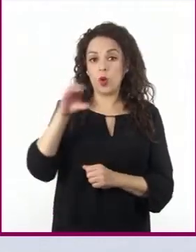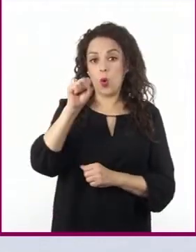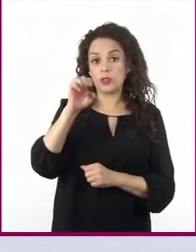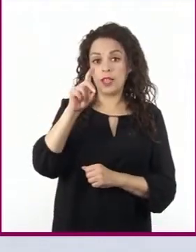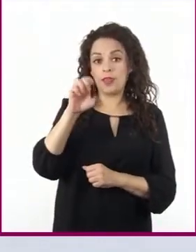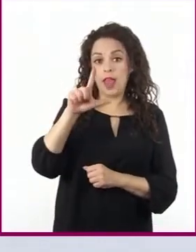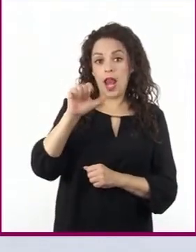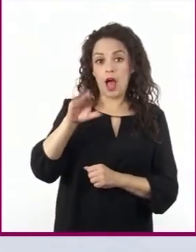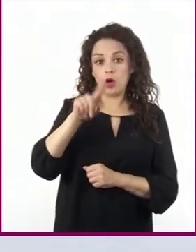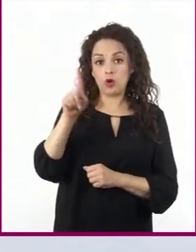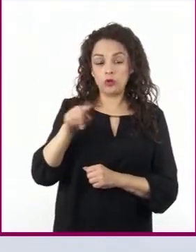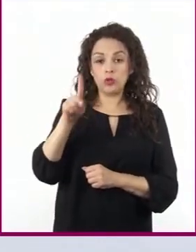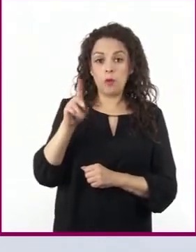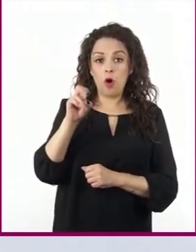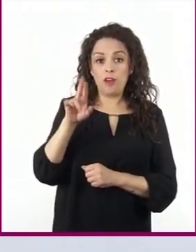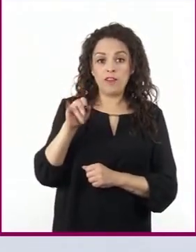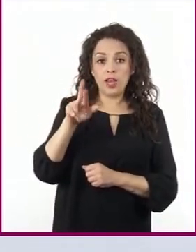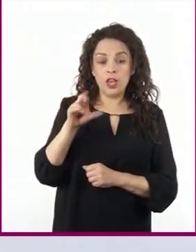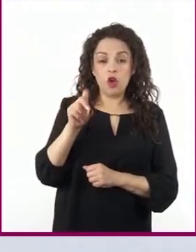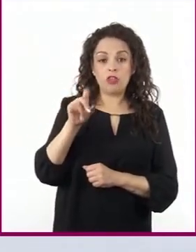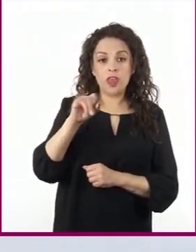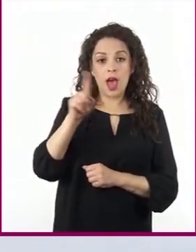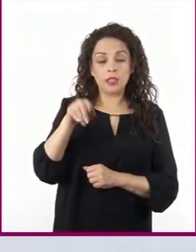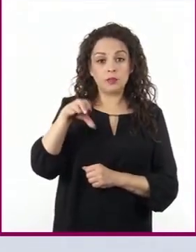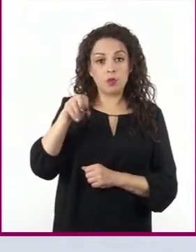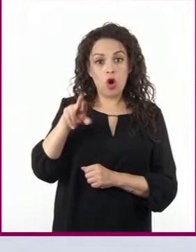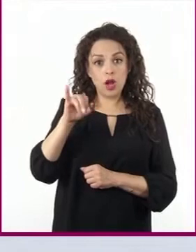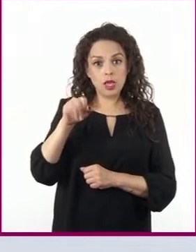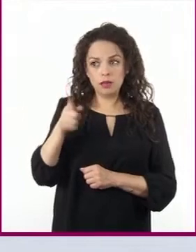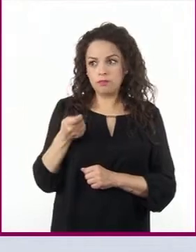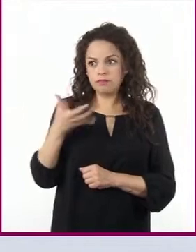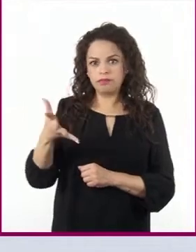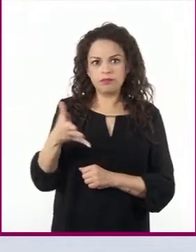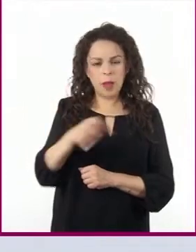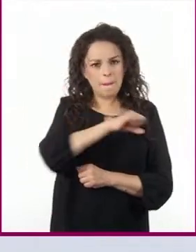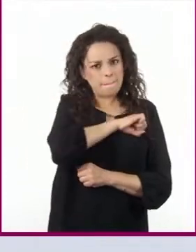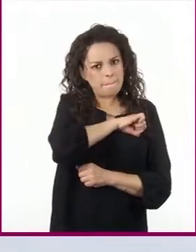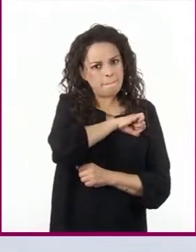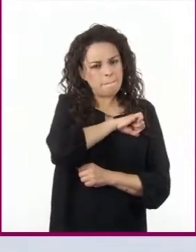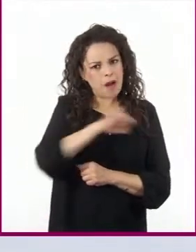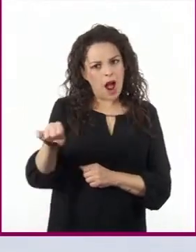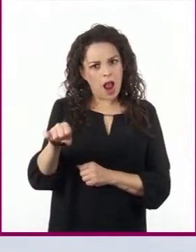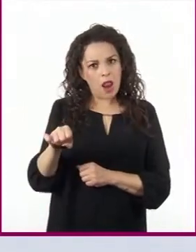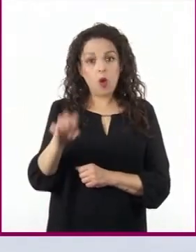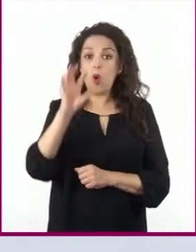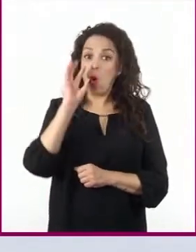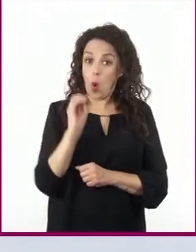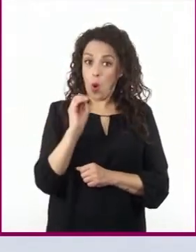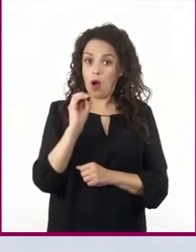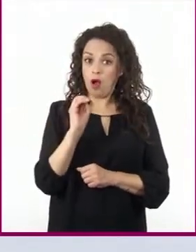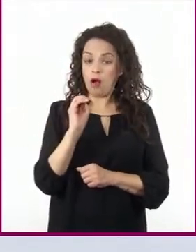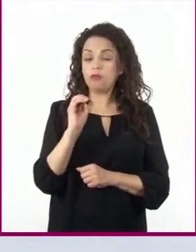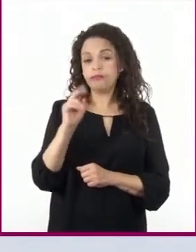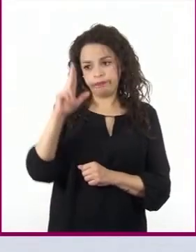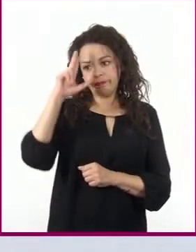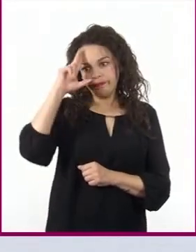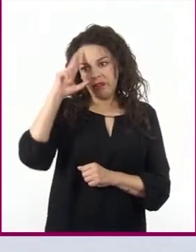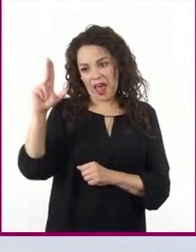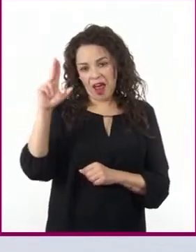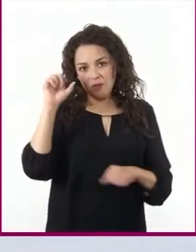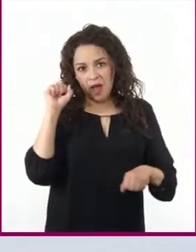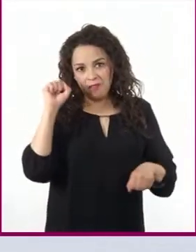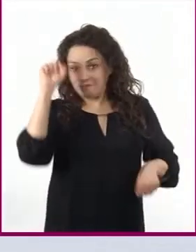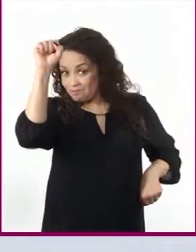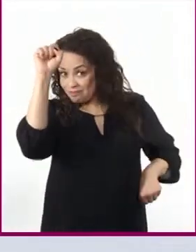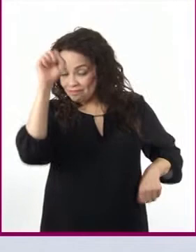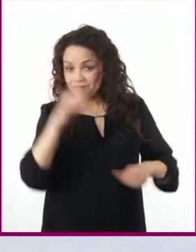Díaz Mori ha sido calificado como villano o héroe. Pero para emitir un juicio